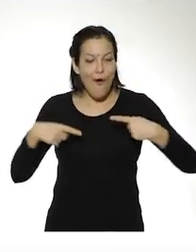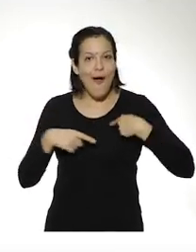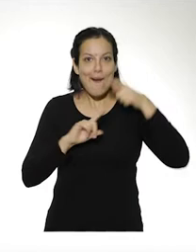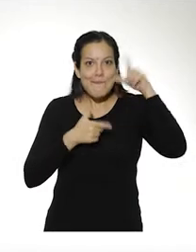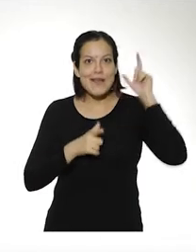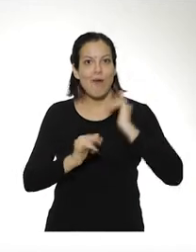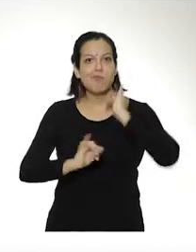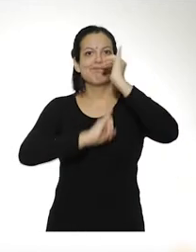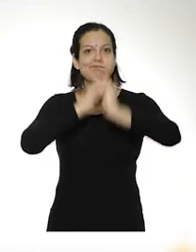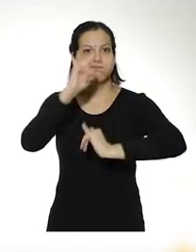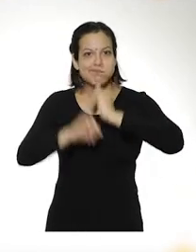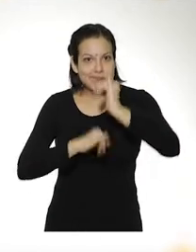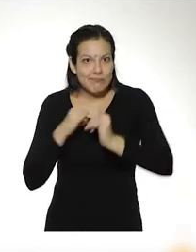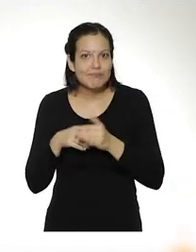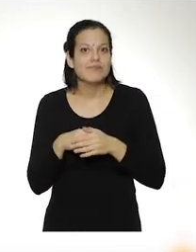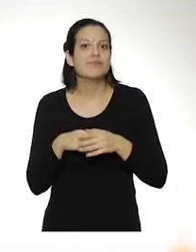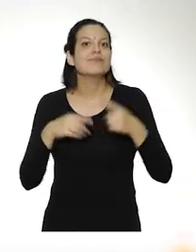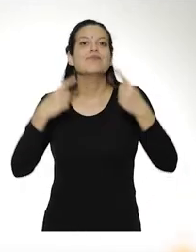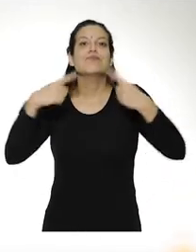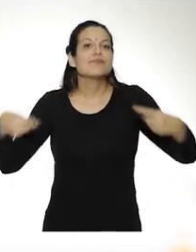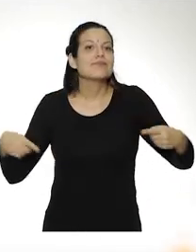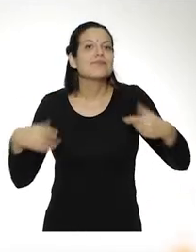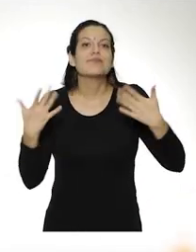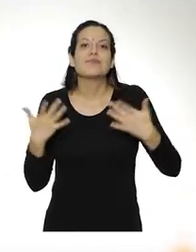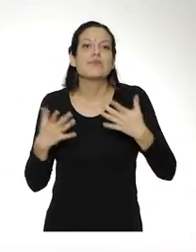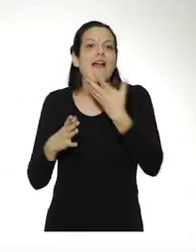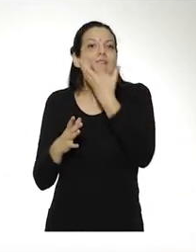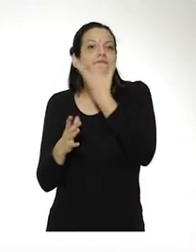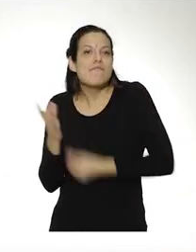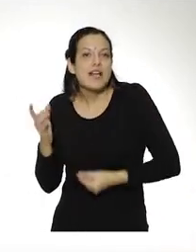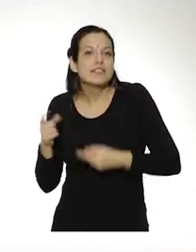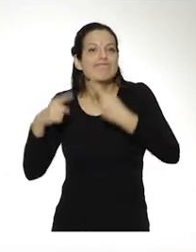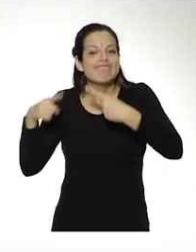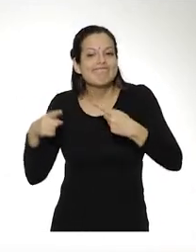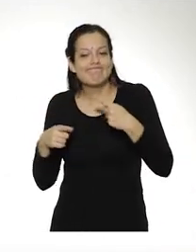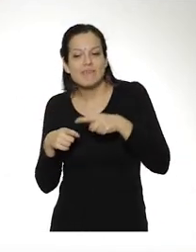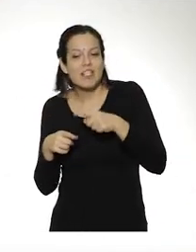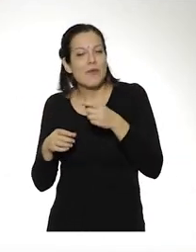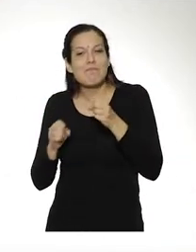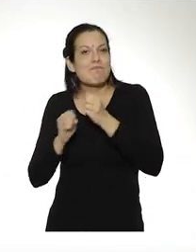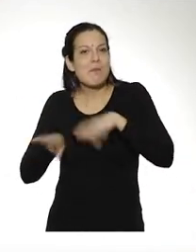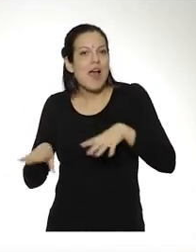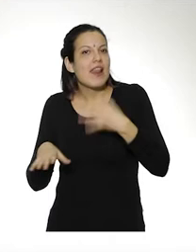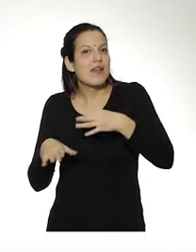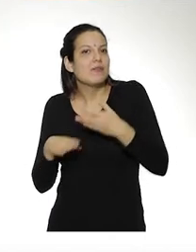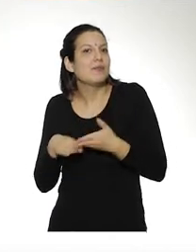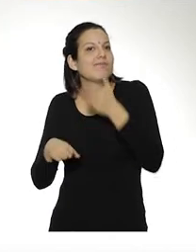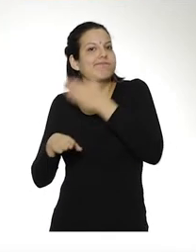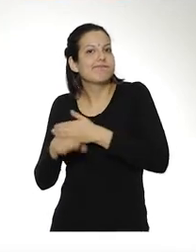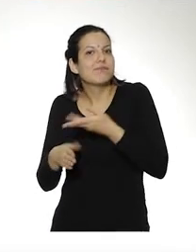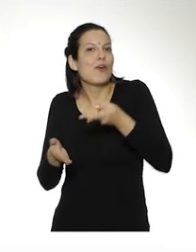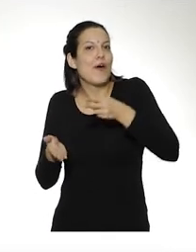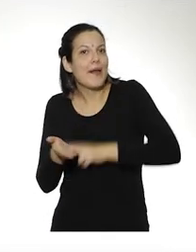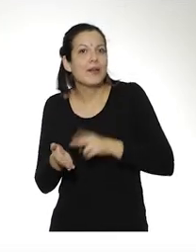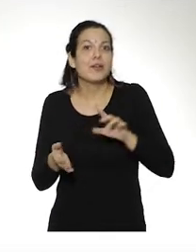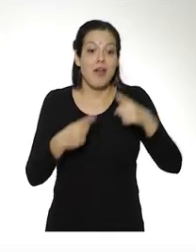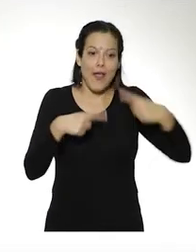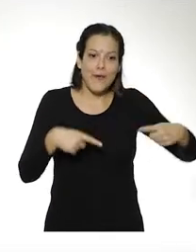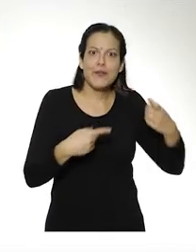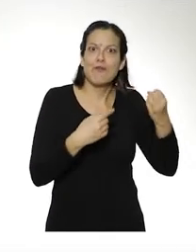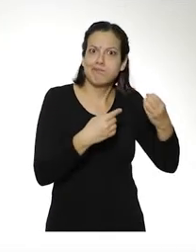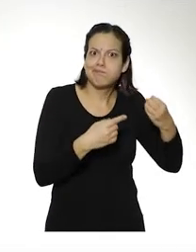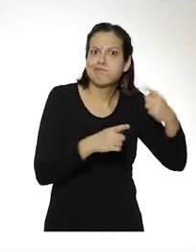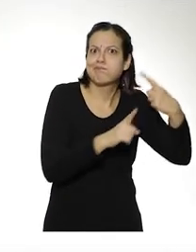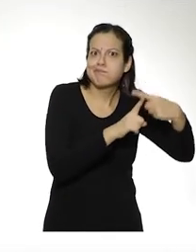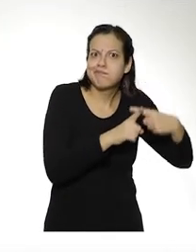¿no? Tanto lo que es los errores, de que, che, nos equivocamos en esto, tenemos que volver atrás, o che, qué bueno que estuvo